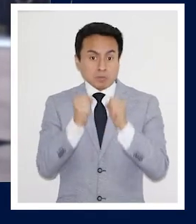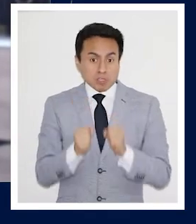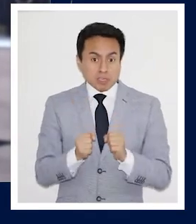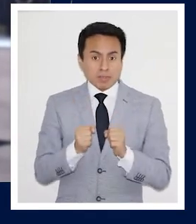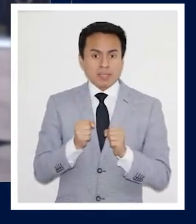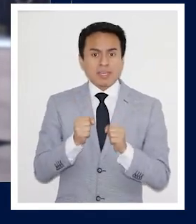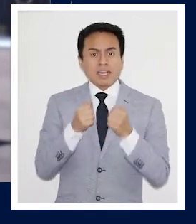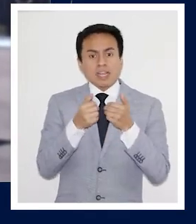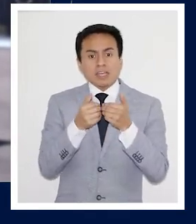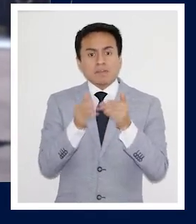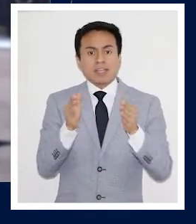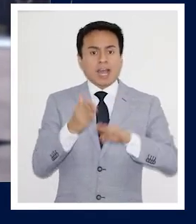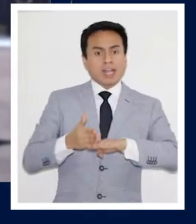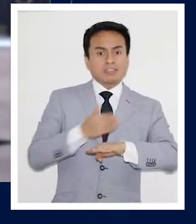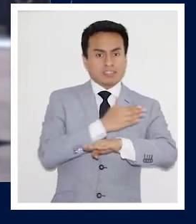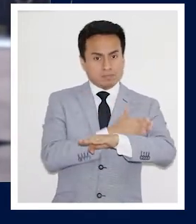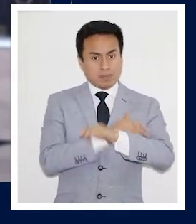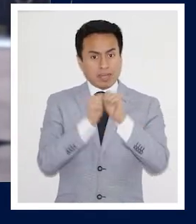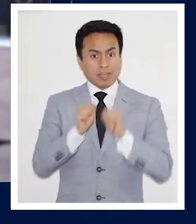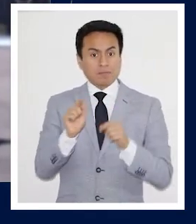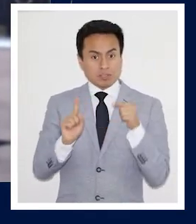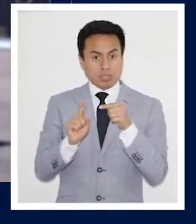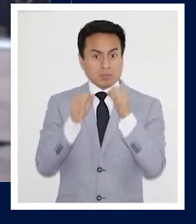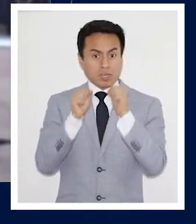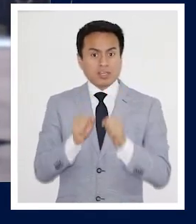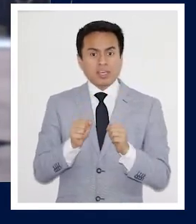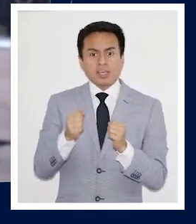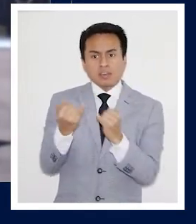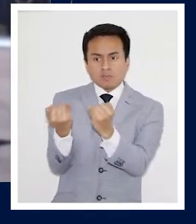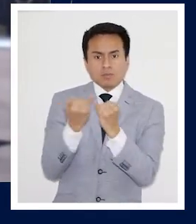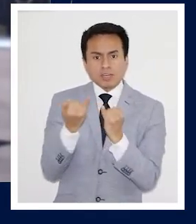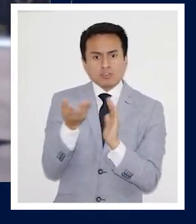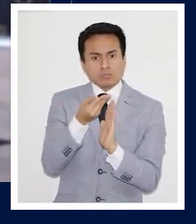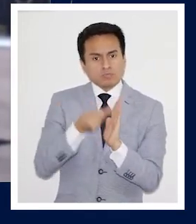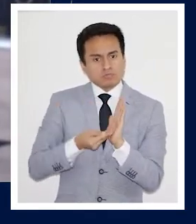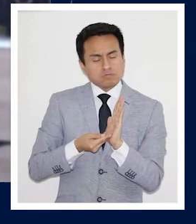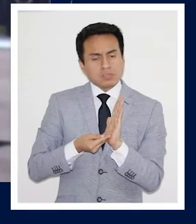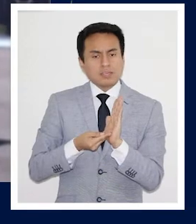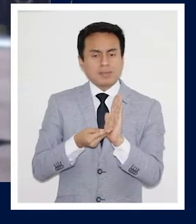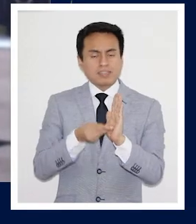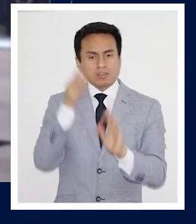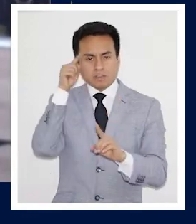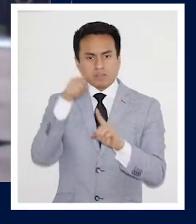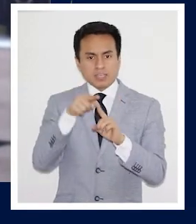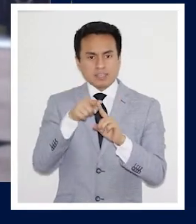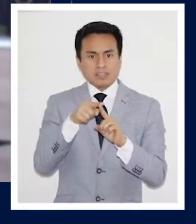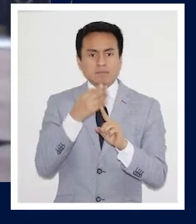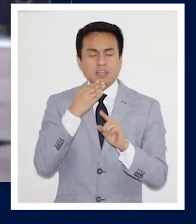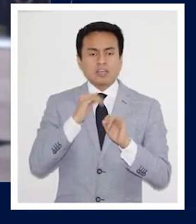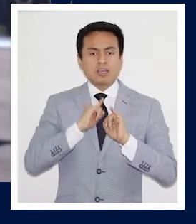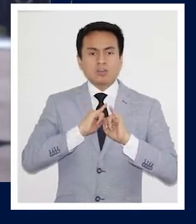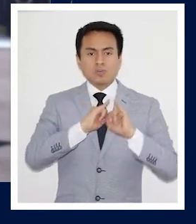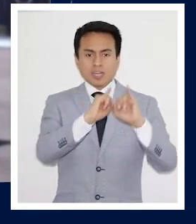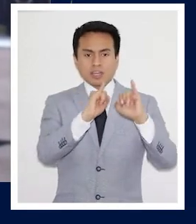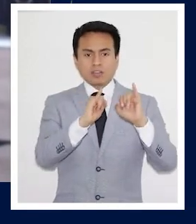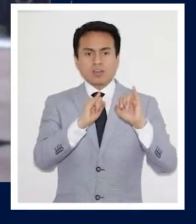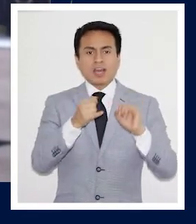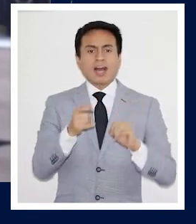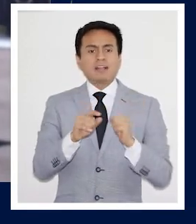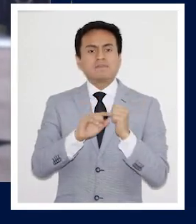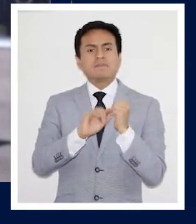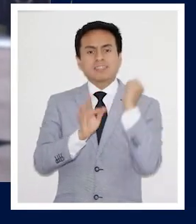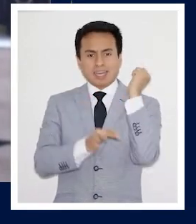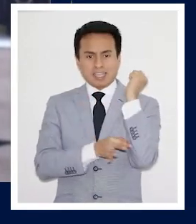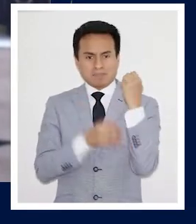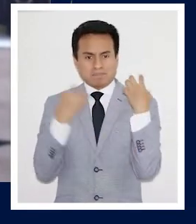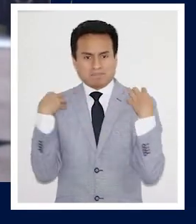sea posible la puesta de libertad anticipada de esa persona, recabando información relevante para esos fines y comunicándolo al